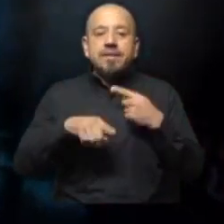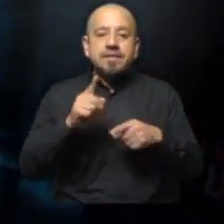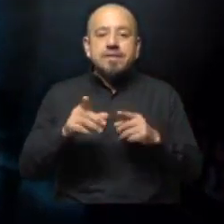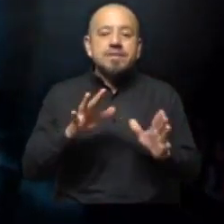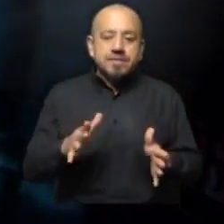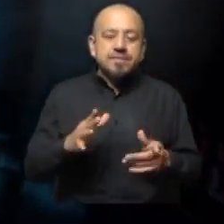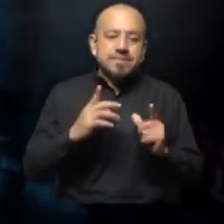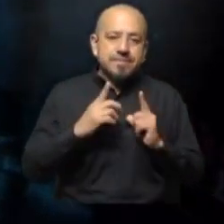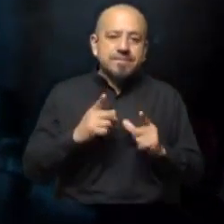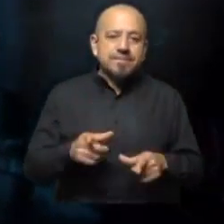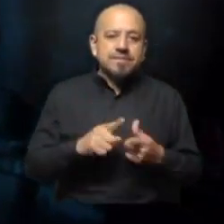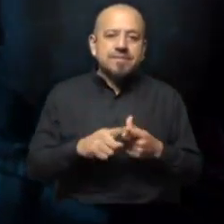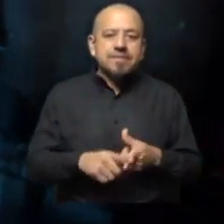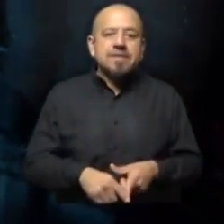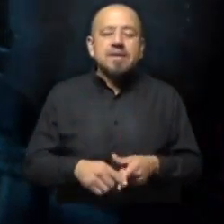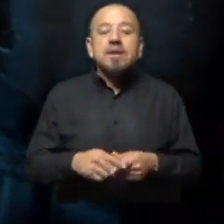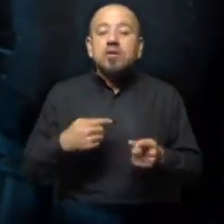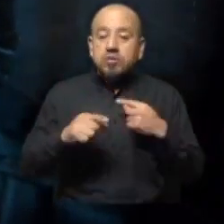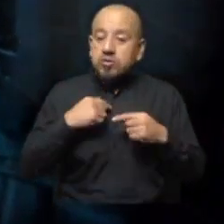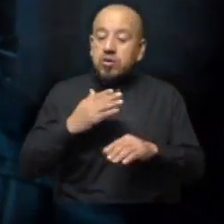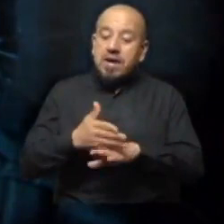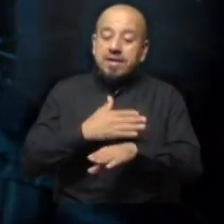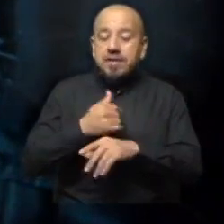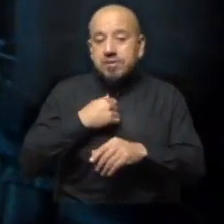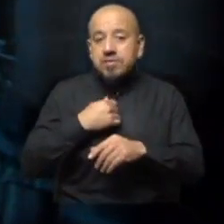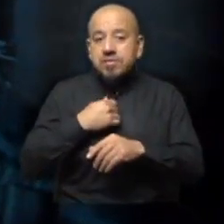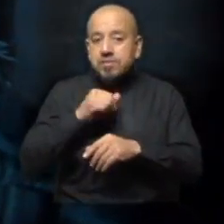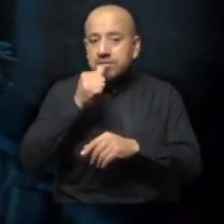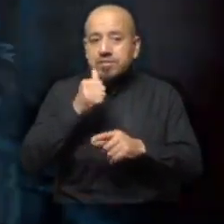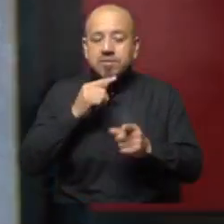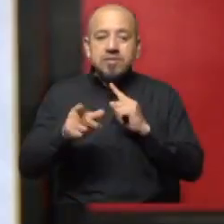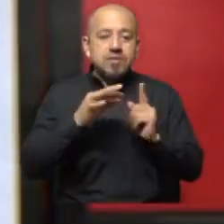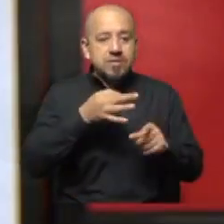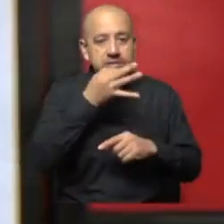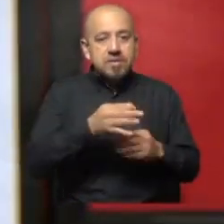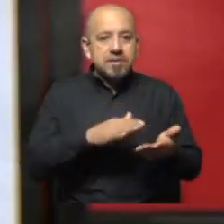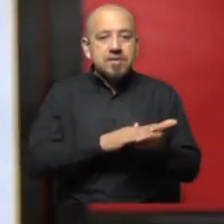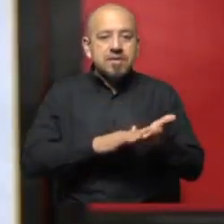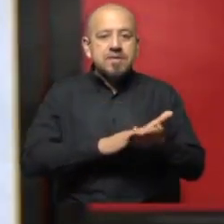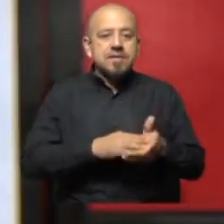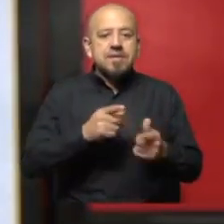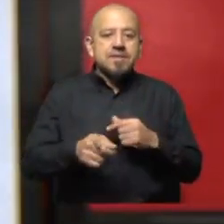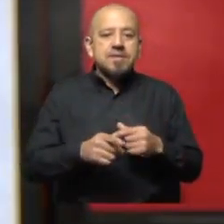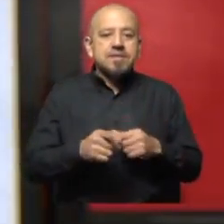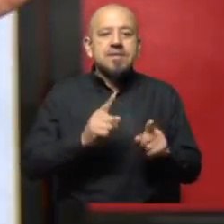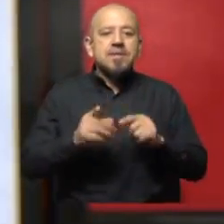con esto en ningún momento igual iba así porque las iba a acomodar